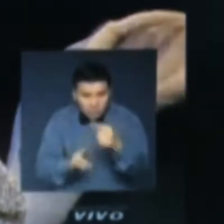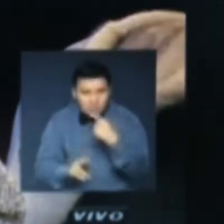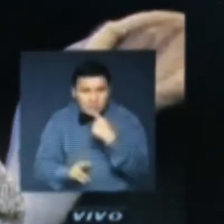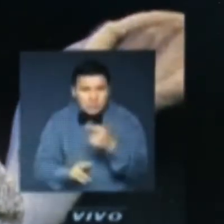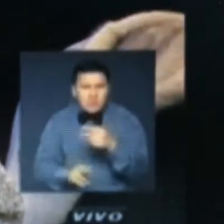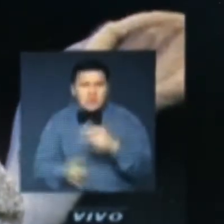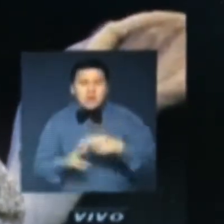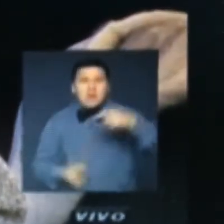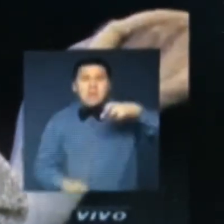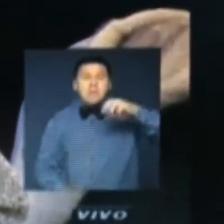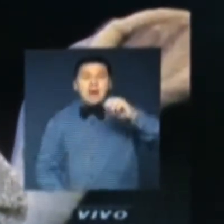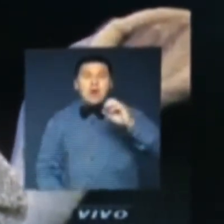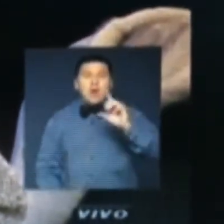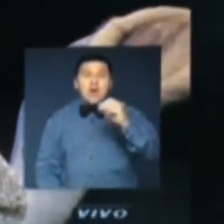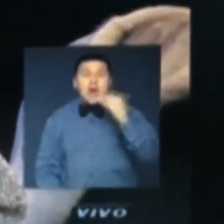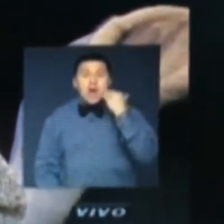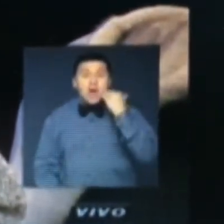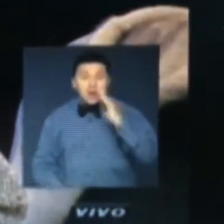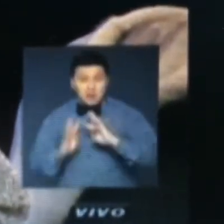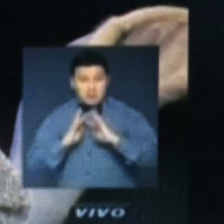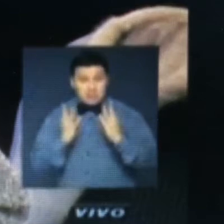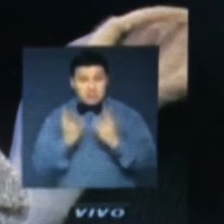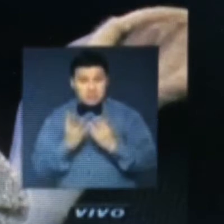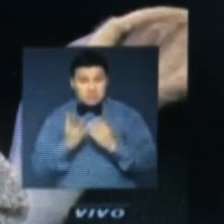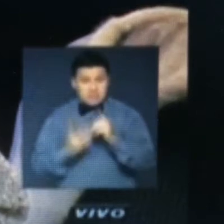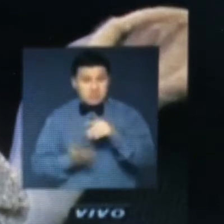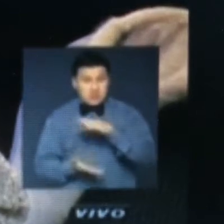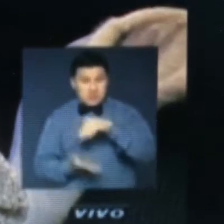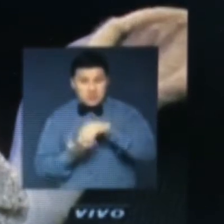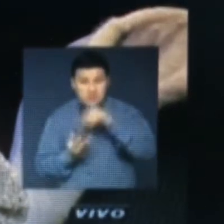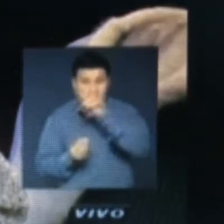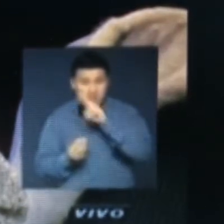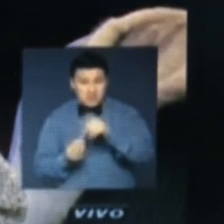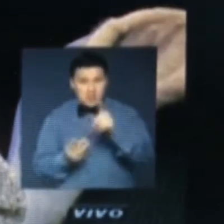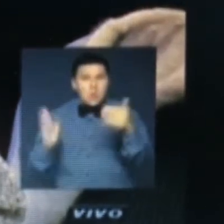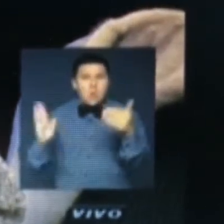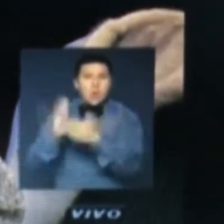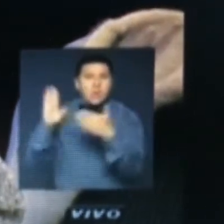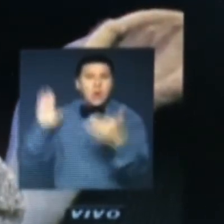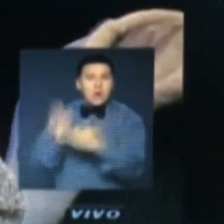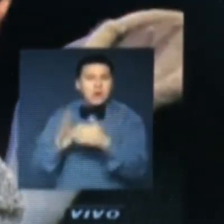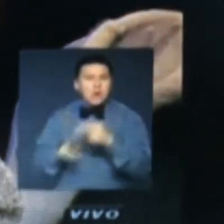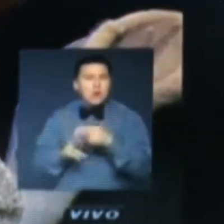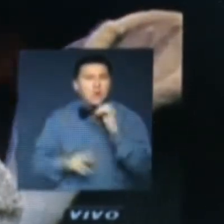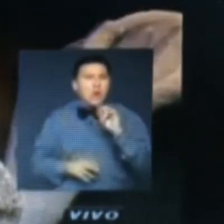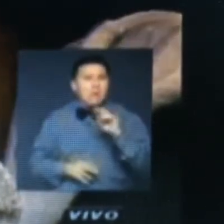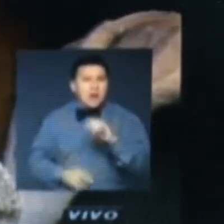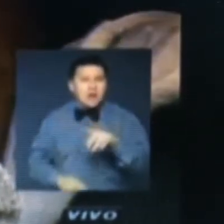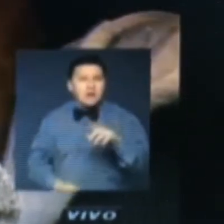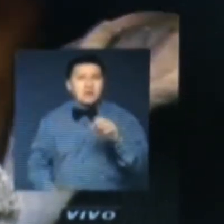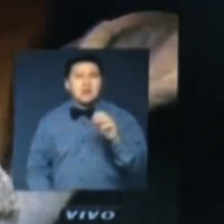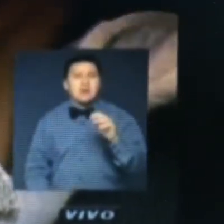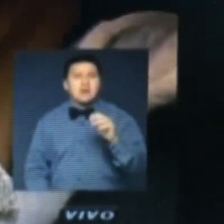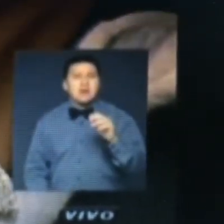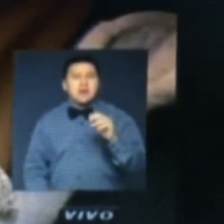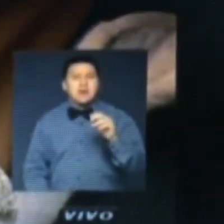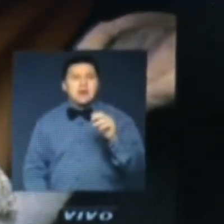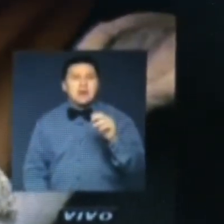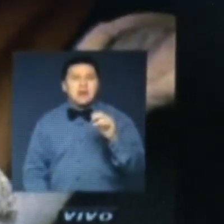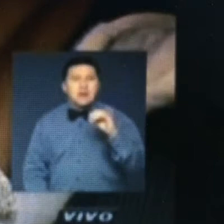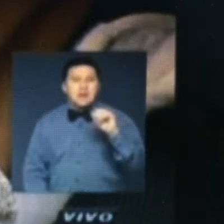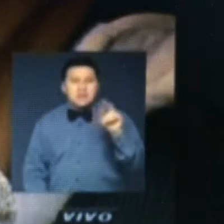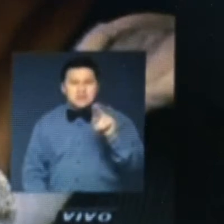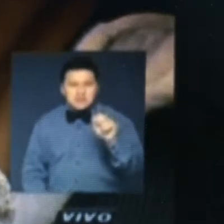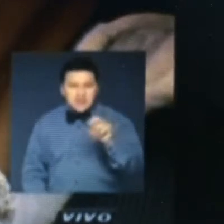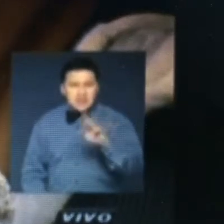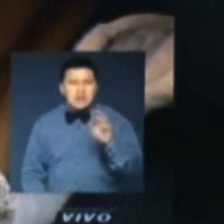Holguín, senadora, compañera del Centro Democrático, Nicolás Ocampo, Juan Pablo Echeverri, Hassan Nazar, Juan